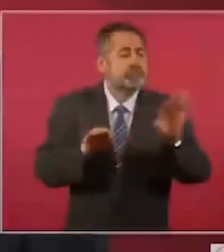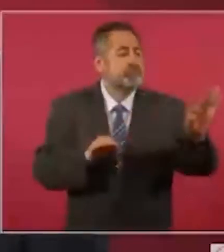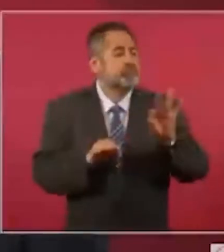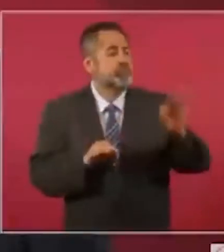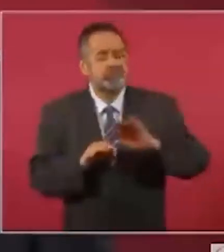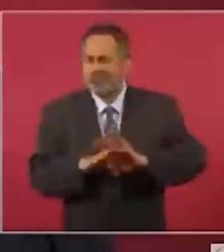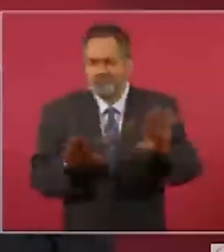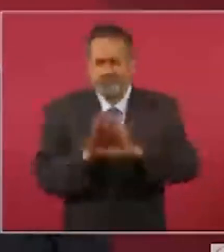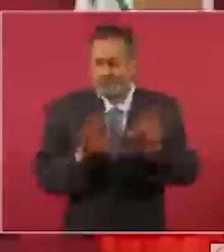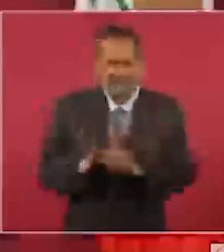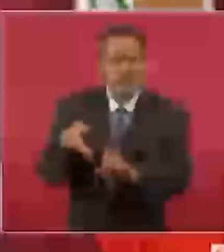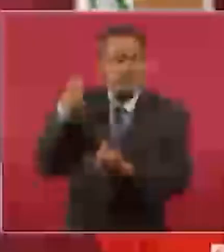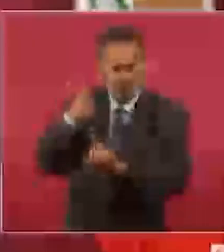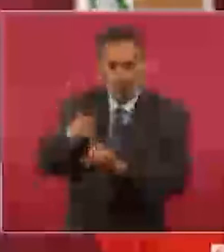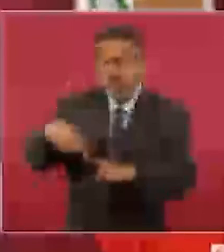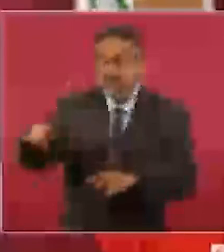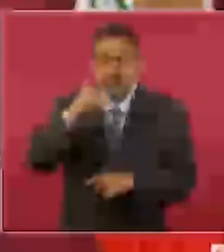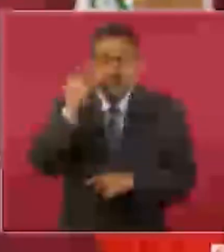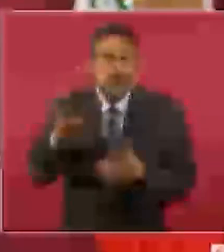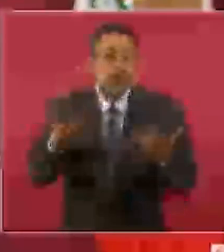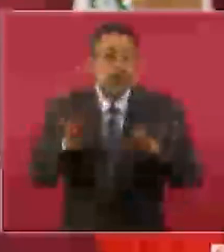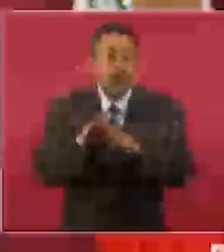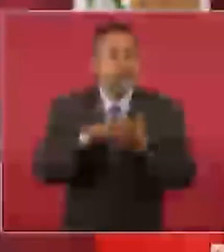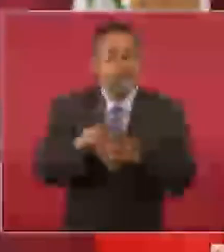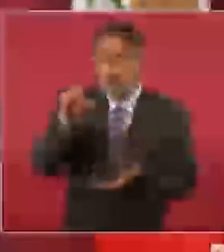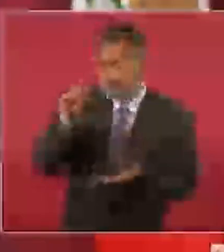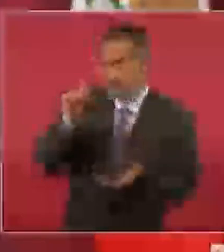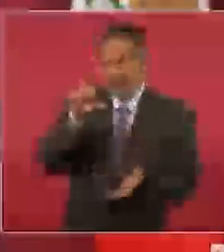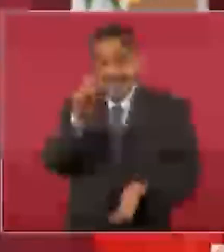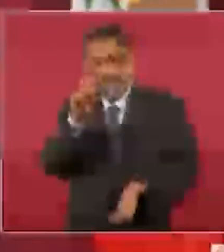confianza en la fuerza política que tiene en el Congreso, pues afirmó que cuenta con el apoyo necesario.